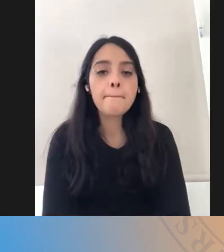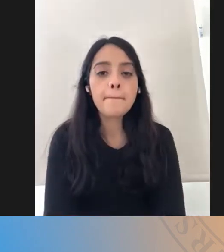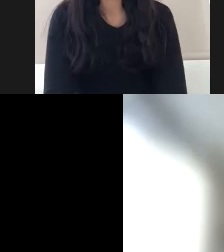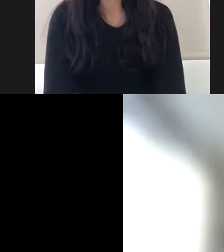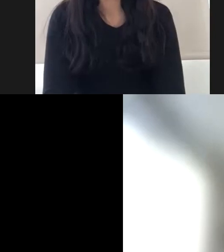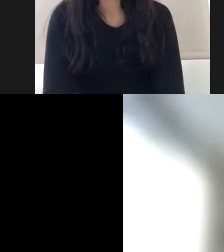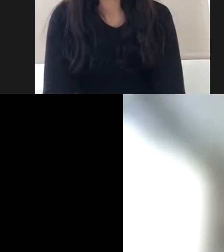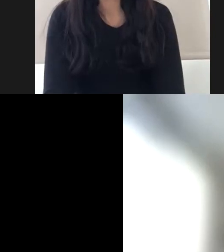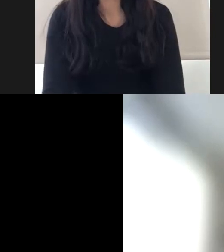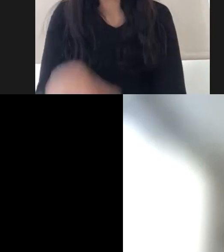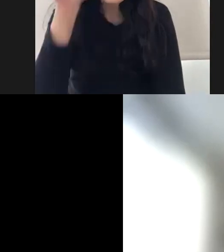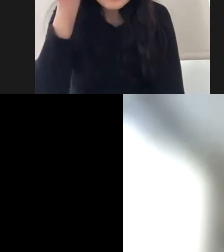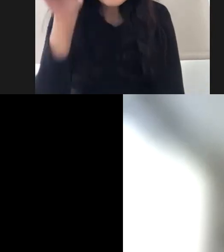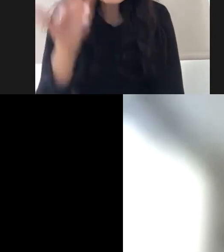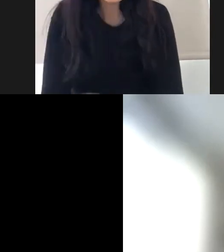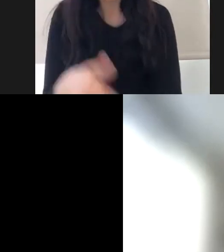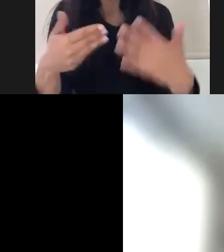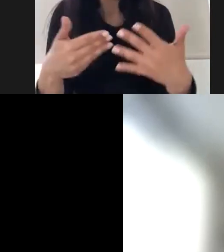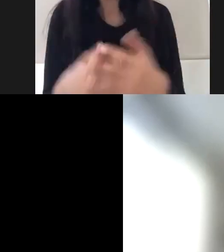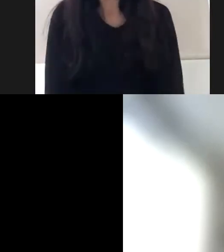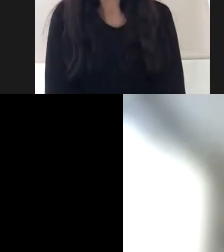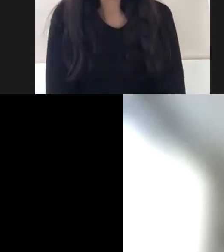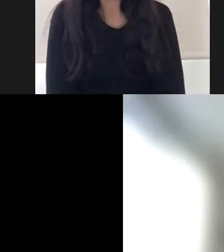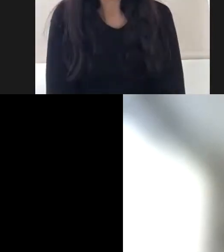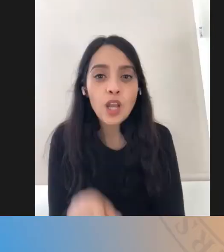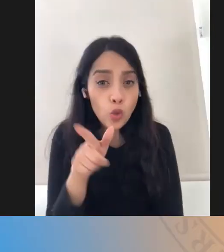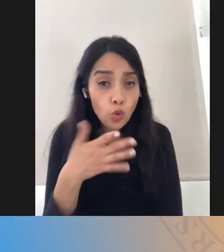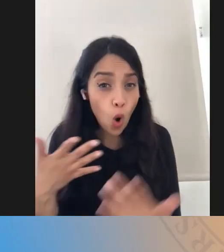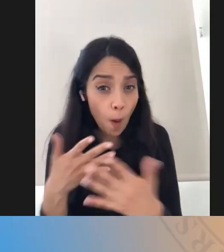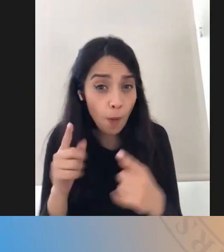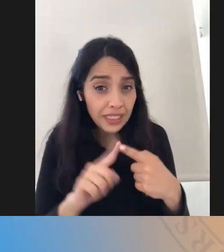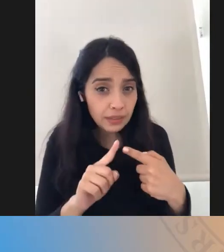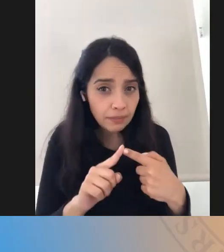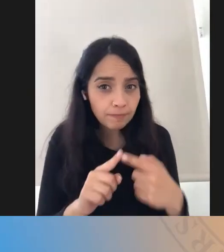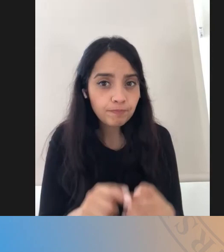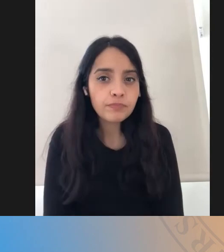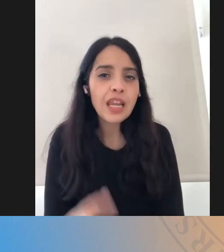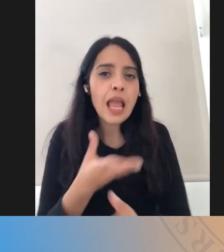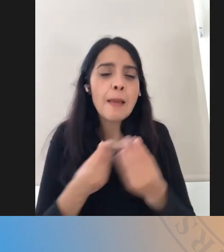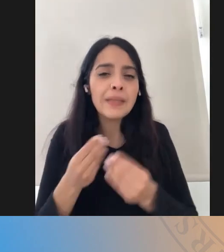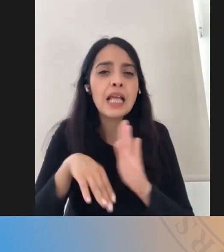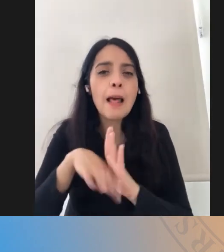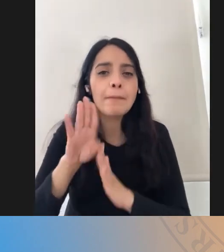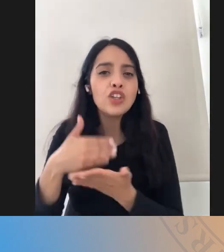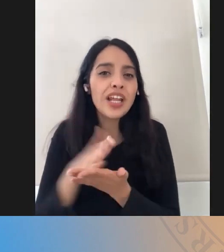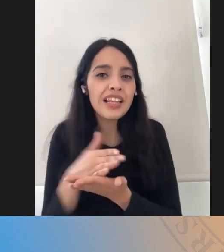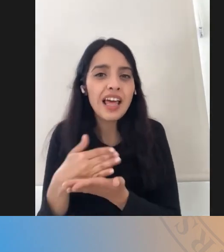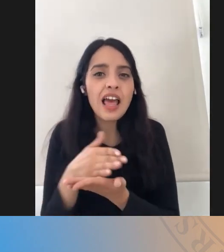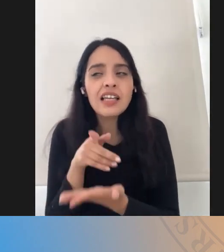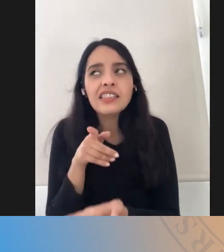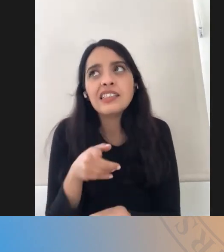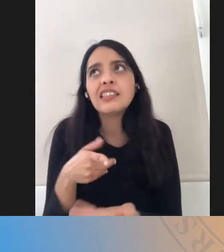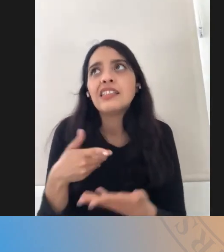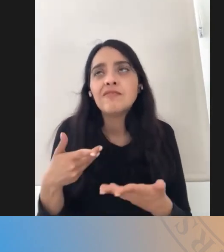Perdón, me costó prender el micrófono. ¿Qué tiene que hacer una persona? Lo que pasa es que la mayoría de estas estrategias todavía están como en etapa